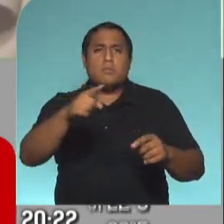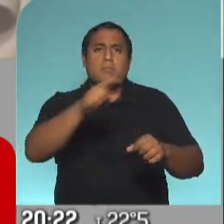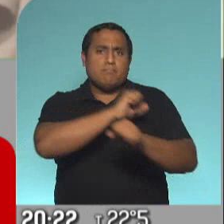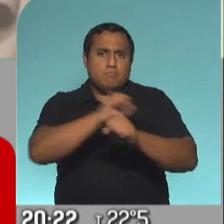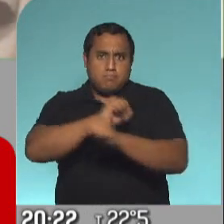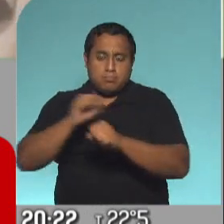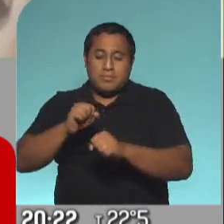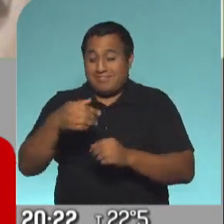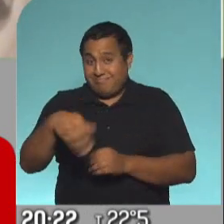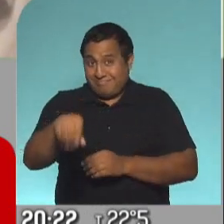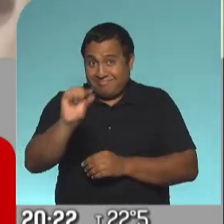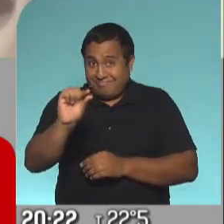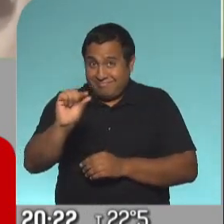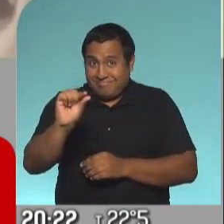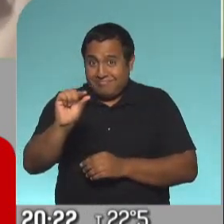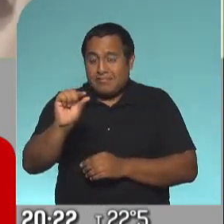que eso ocurriera.